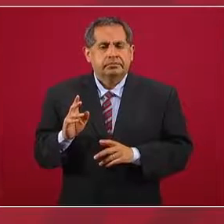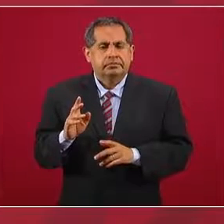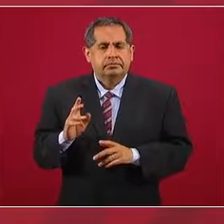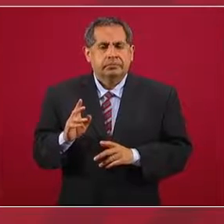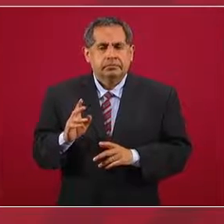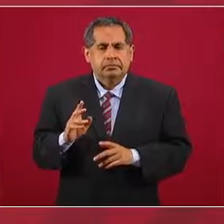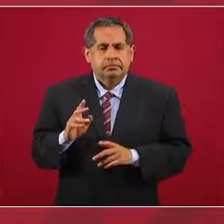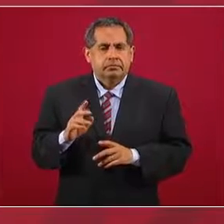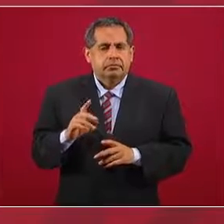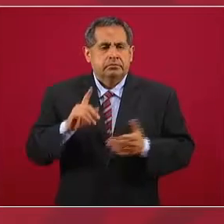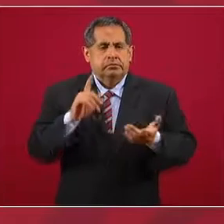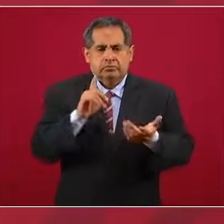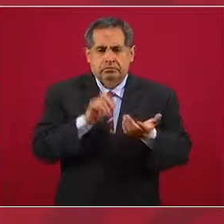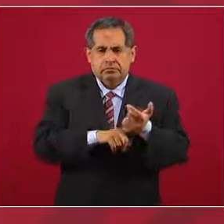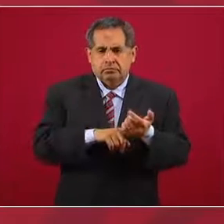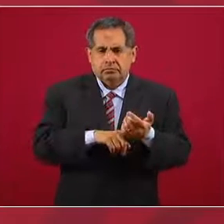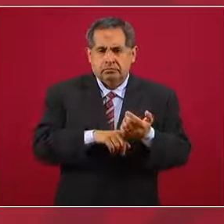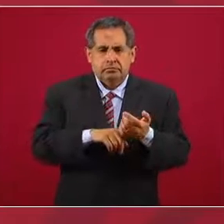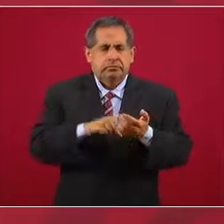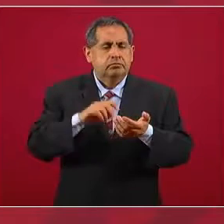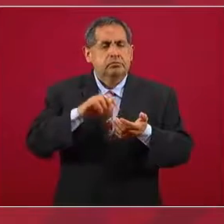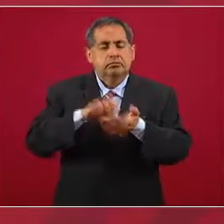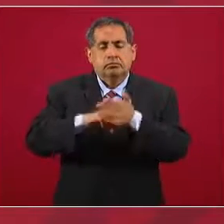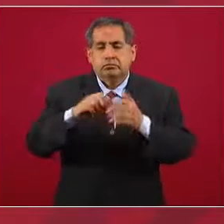el anonimato que se guarda en Suiza